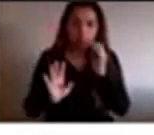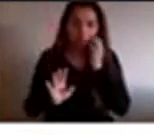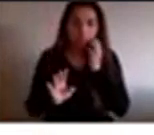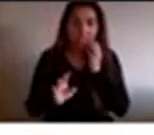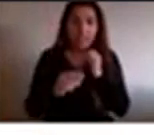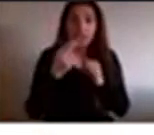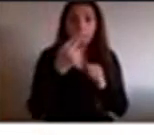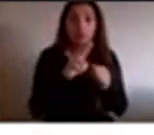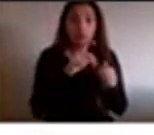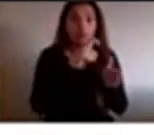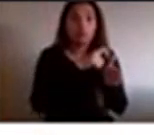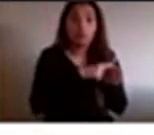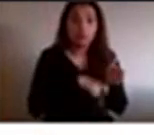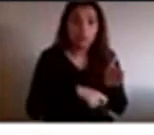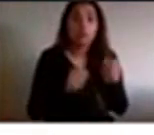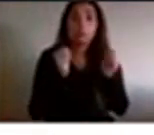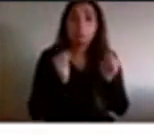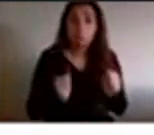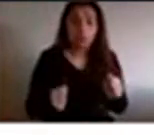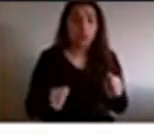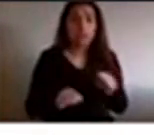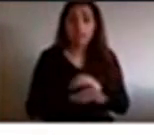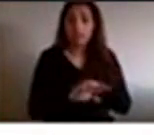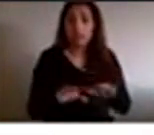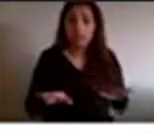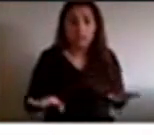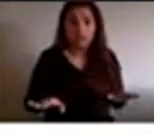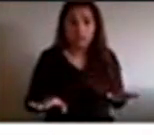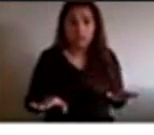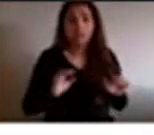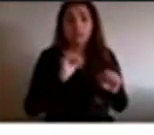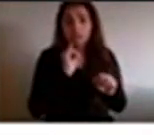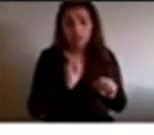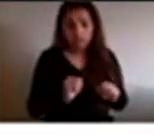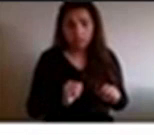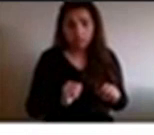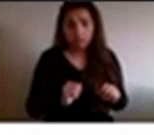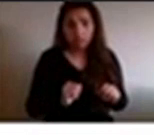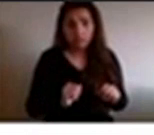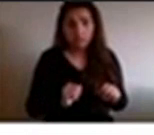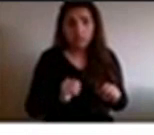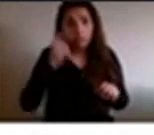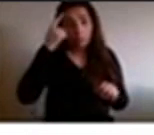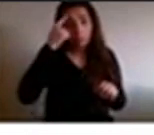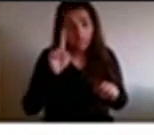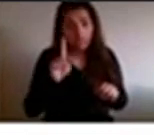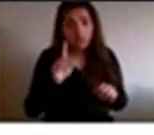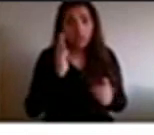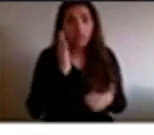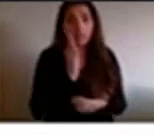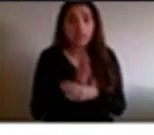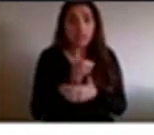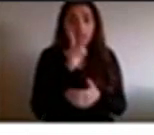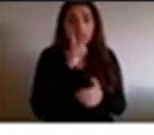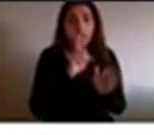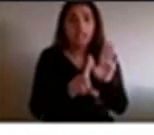ser terminar por causales objetivas o justas causas como están establecidas en el Código Sustantivo del Trabajo.